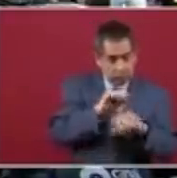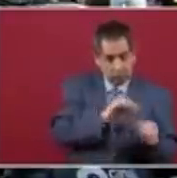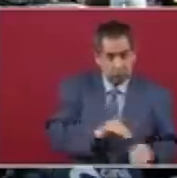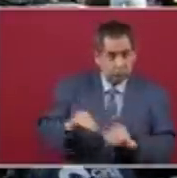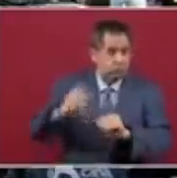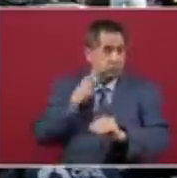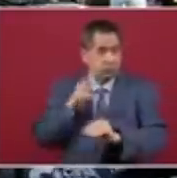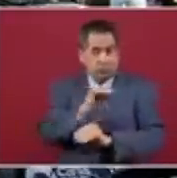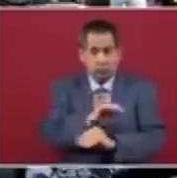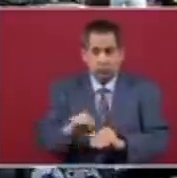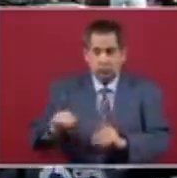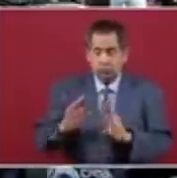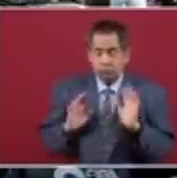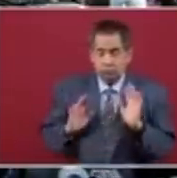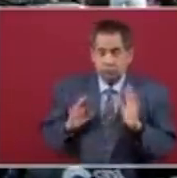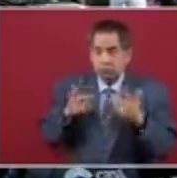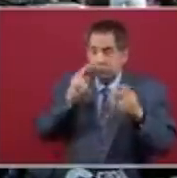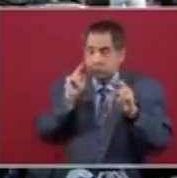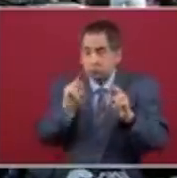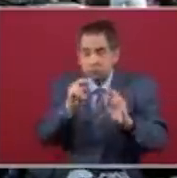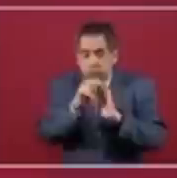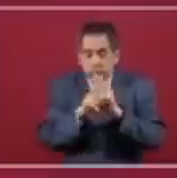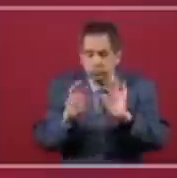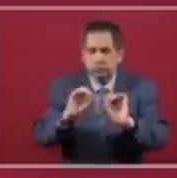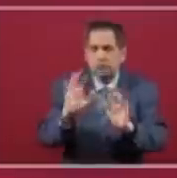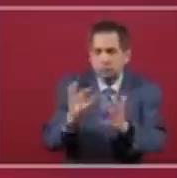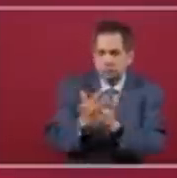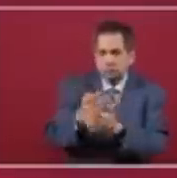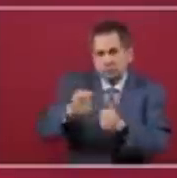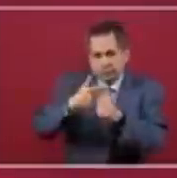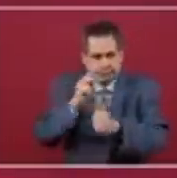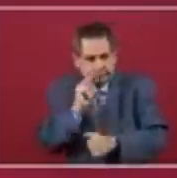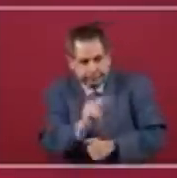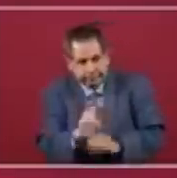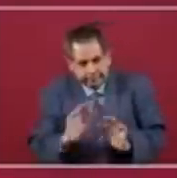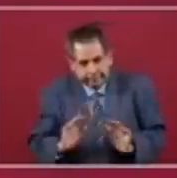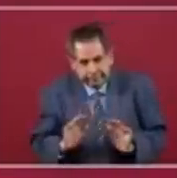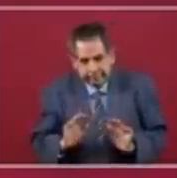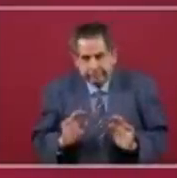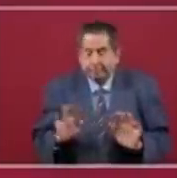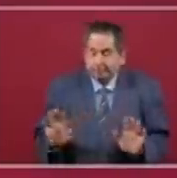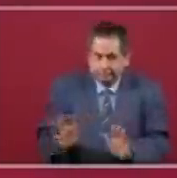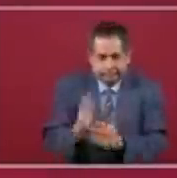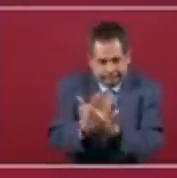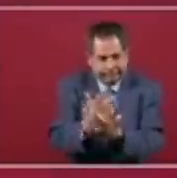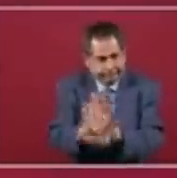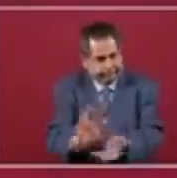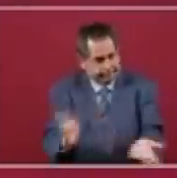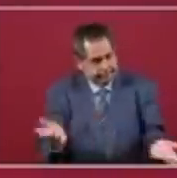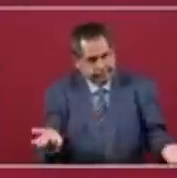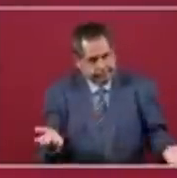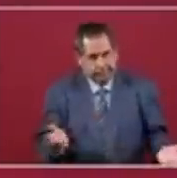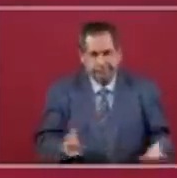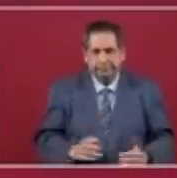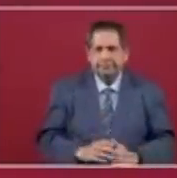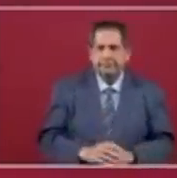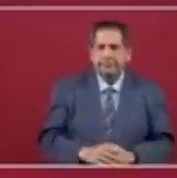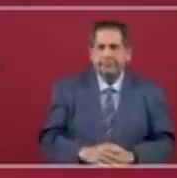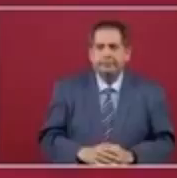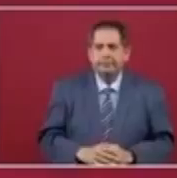escenario político? No, es que no he visto el video. Déjame que yo lo vea. No, pero digo, aparte, sí. Esto es aparte. La manifestación de la CENTE